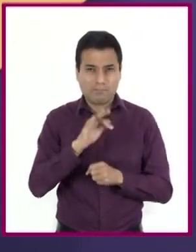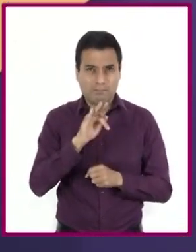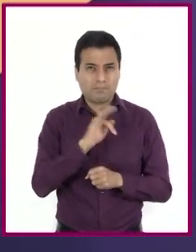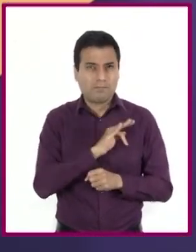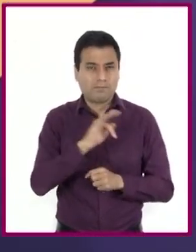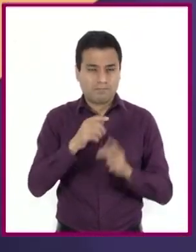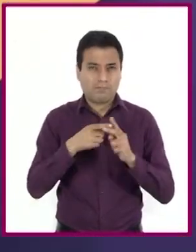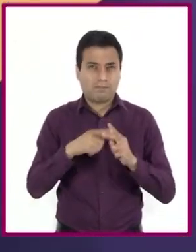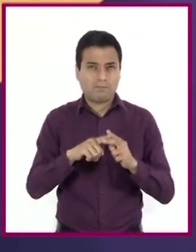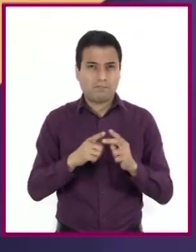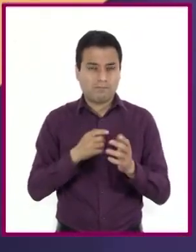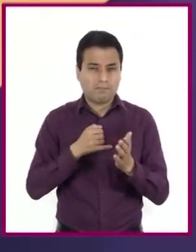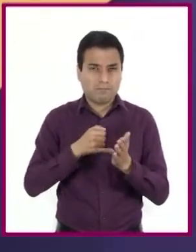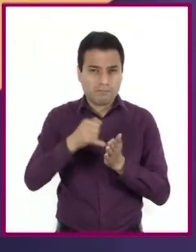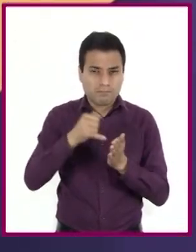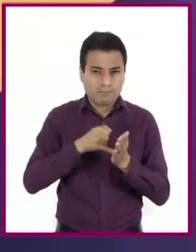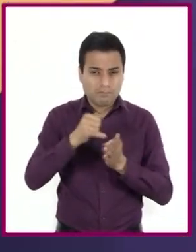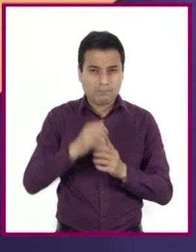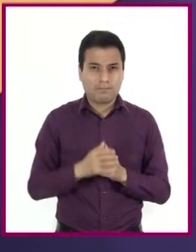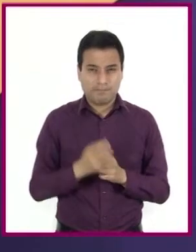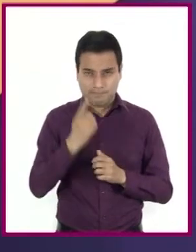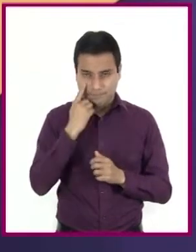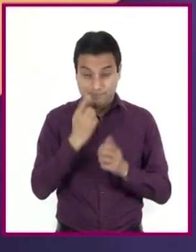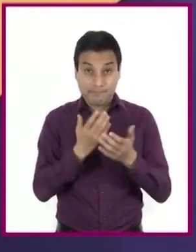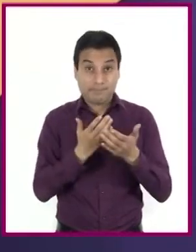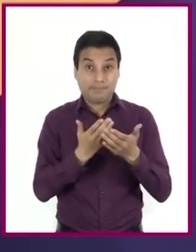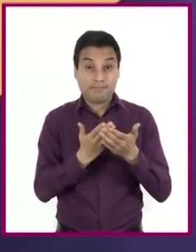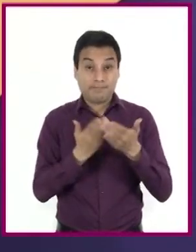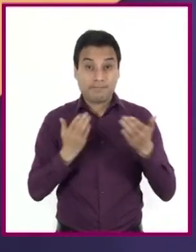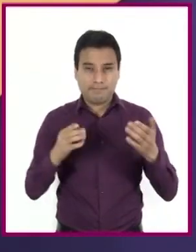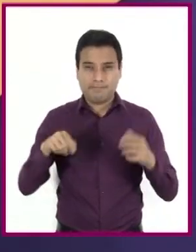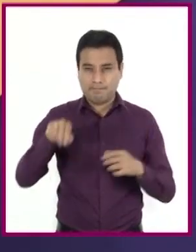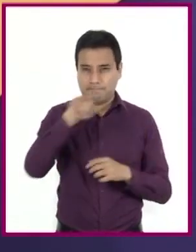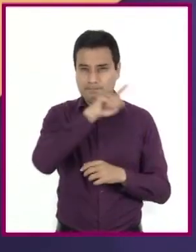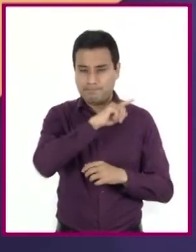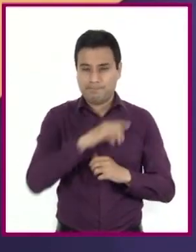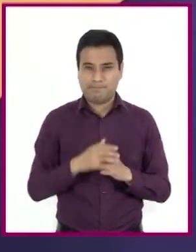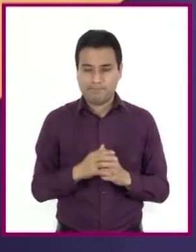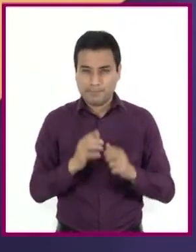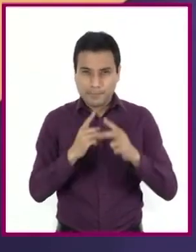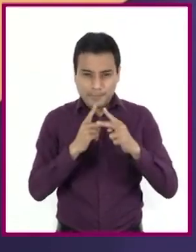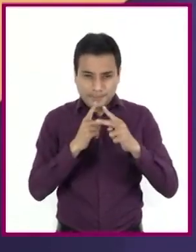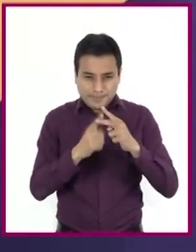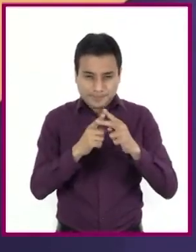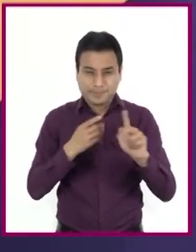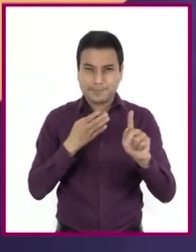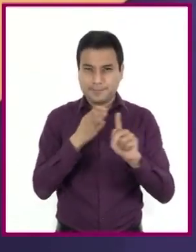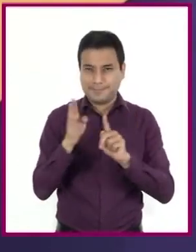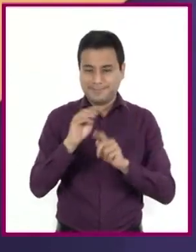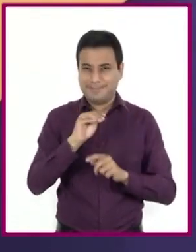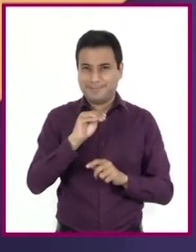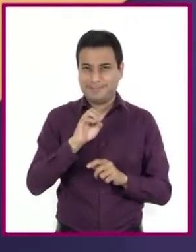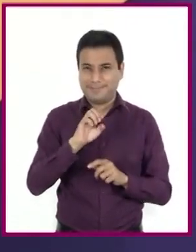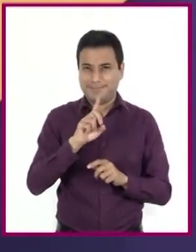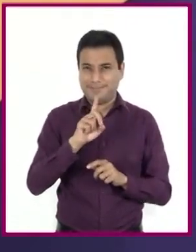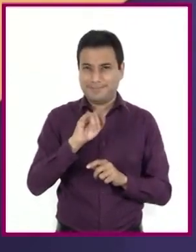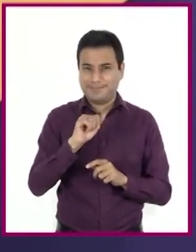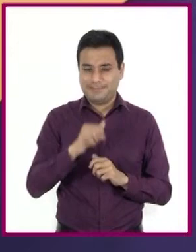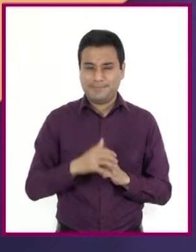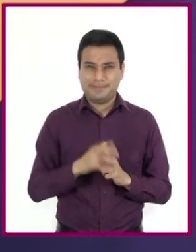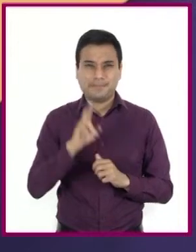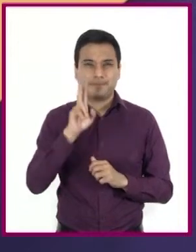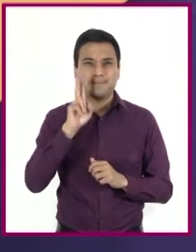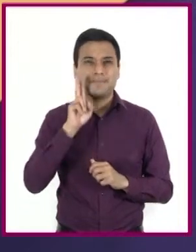temporal. Ahora, calculen la desviación media, dado que el promedio de milímetros de